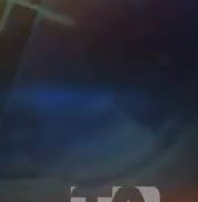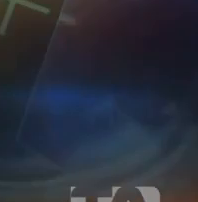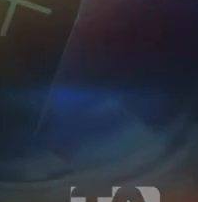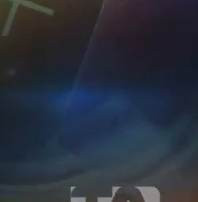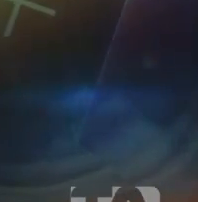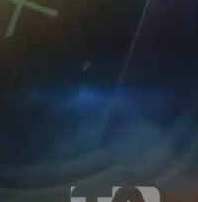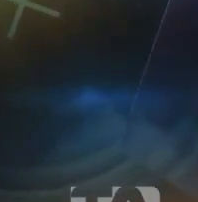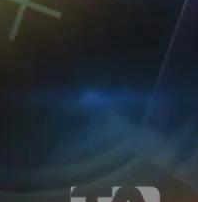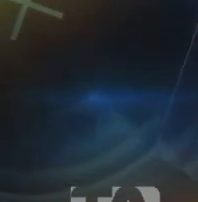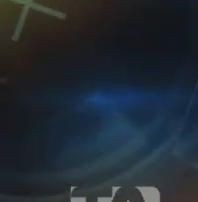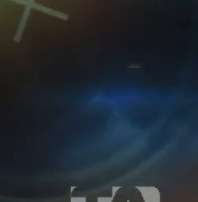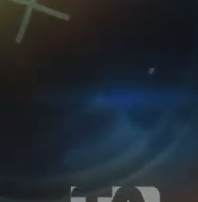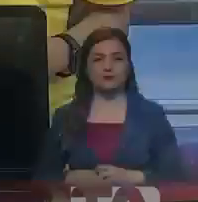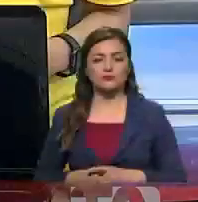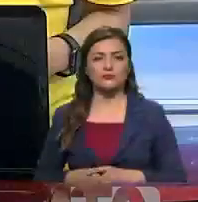Primera mano.